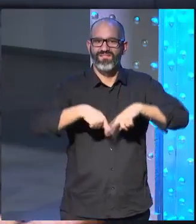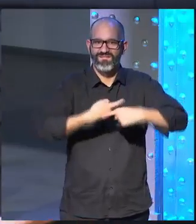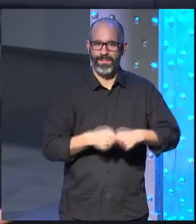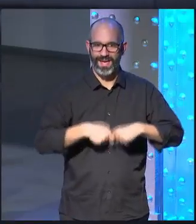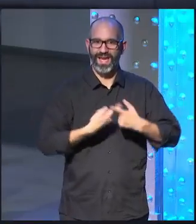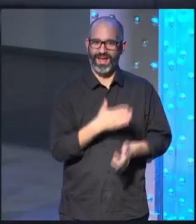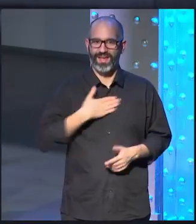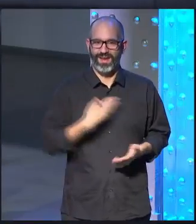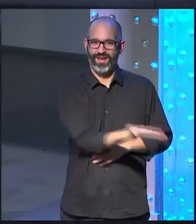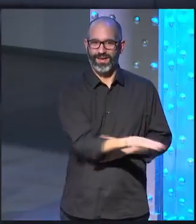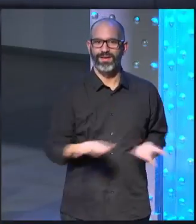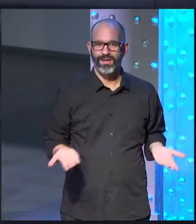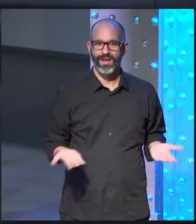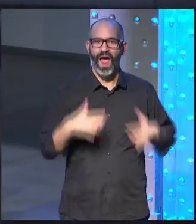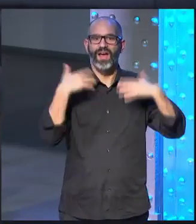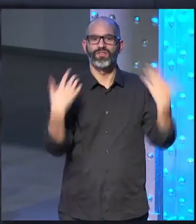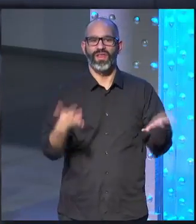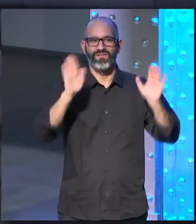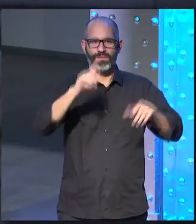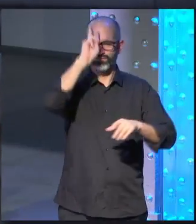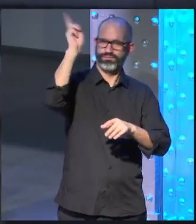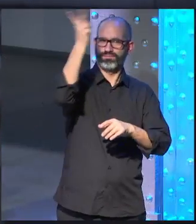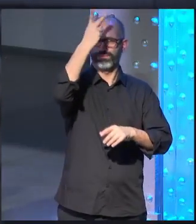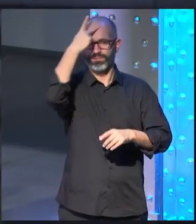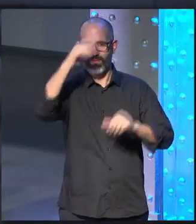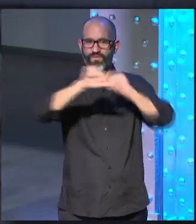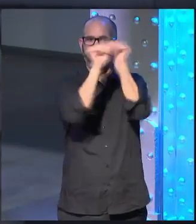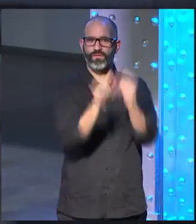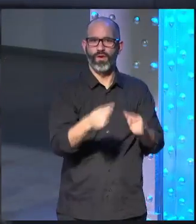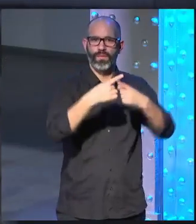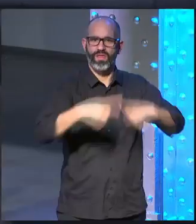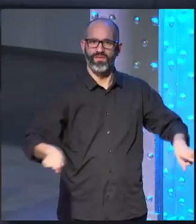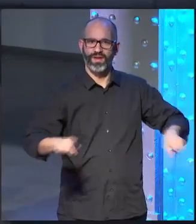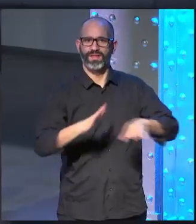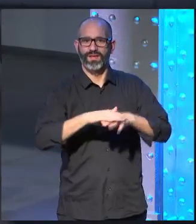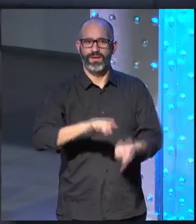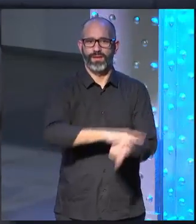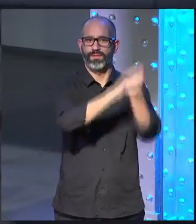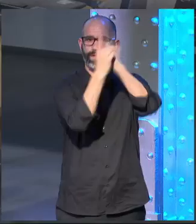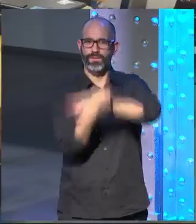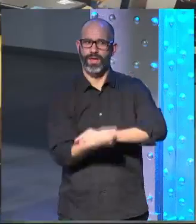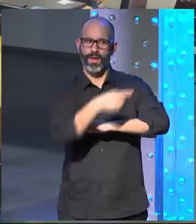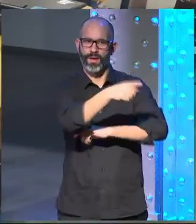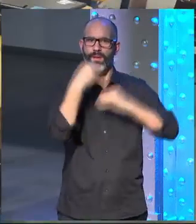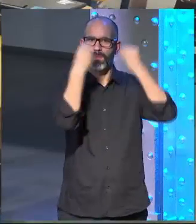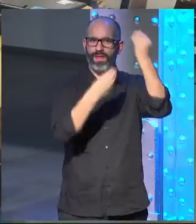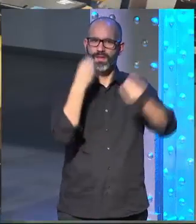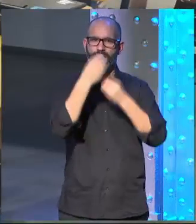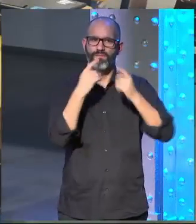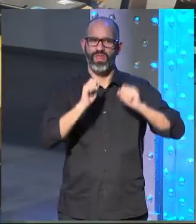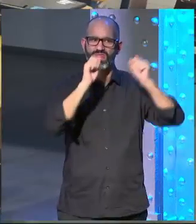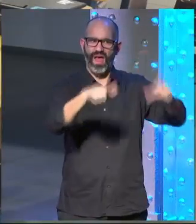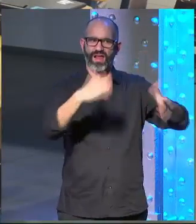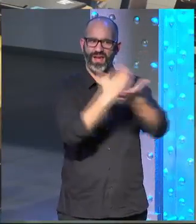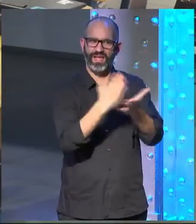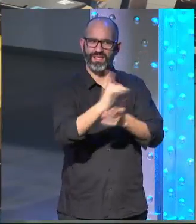¿no? Entonces decidieron cambiar el formato y empezar lo que aquí podemos conocer más. Oye, pues vamos a ver si aprender haciendo